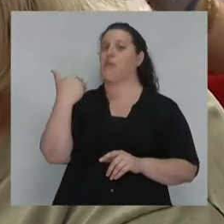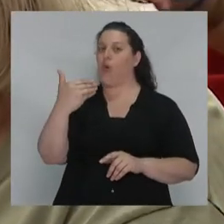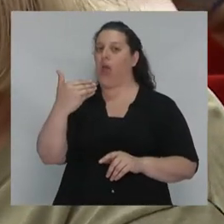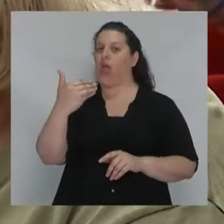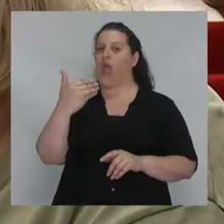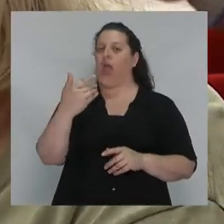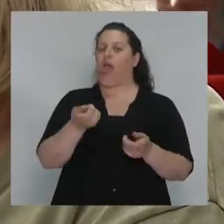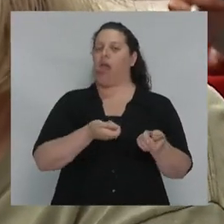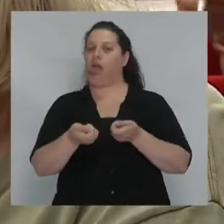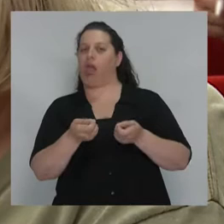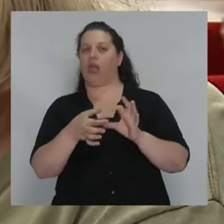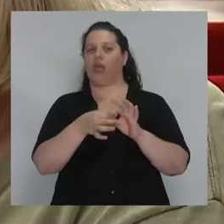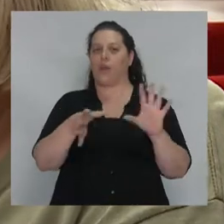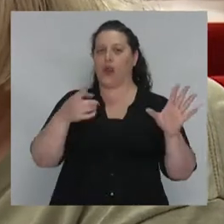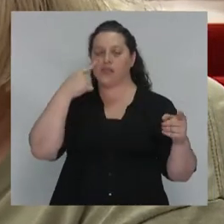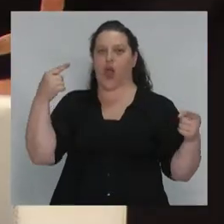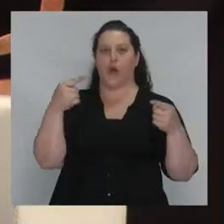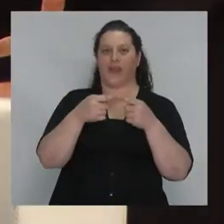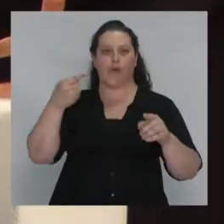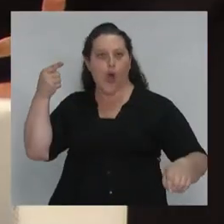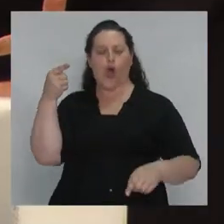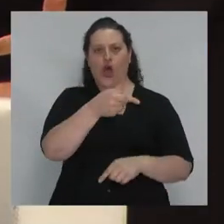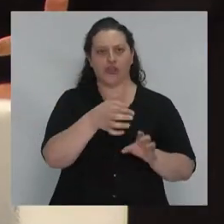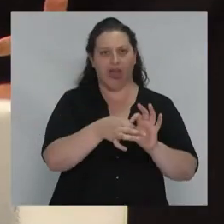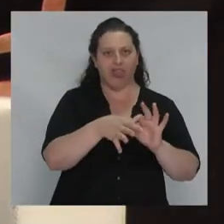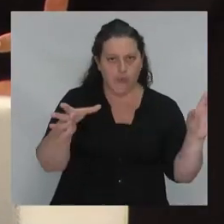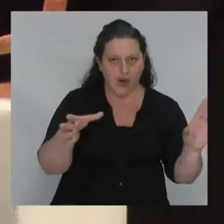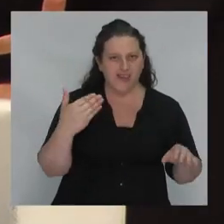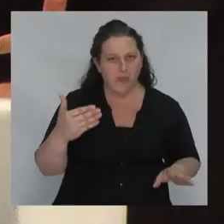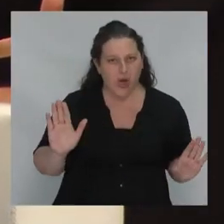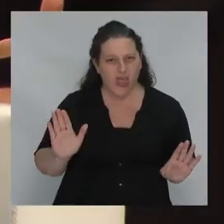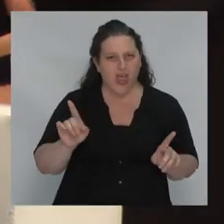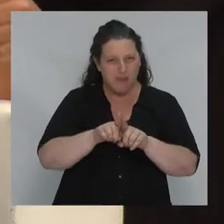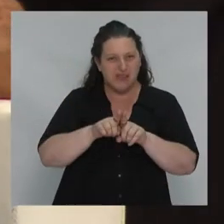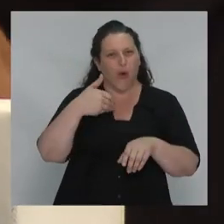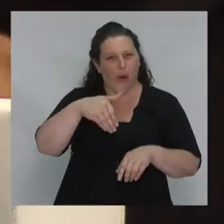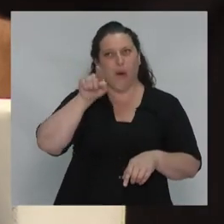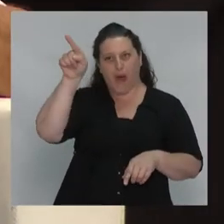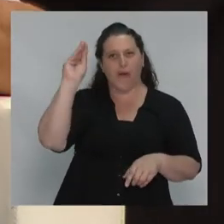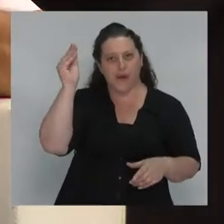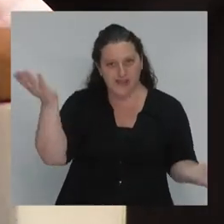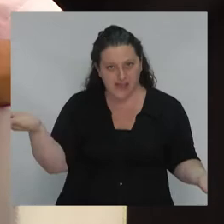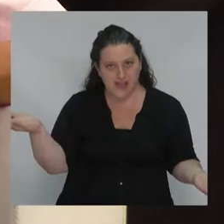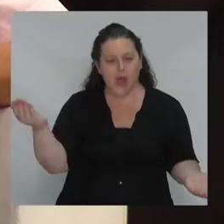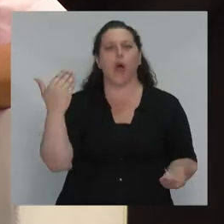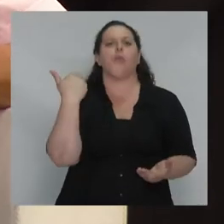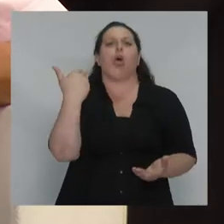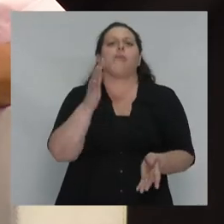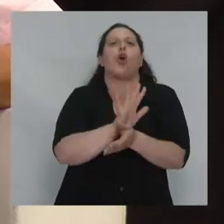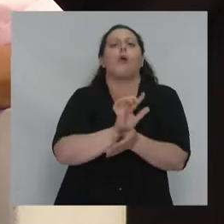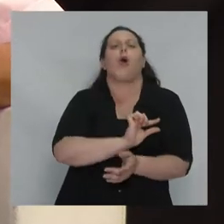democracia para hacer un gobierno antidemocrático, que es lo que va a pasar en Brasil? ¿Podemos prestarle